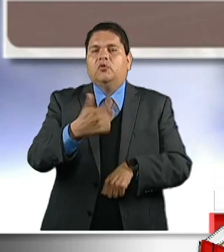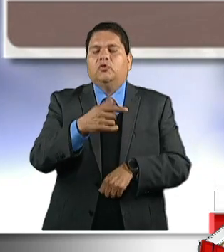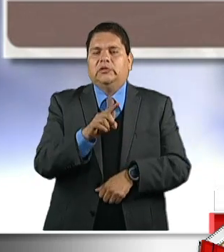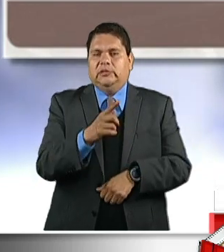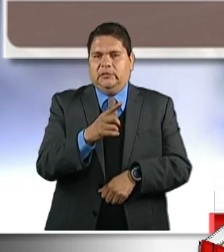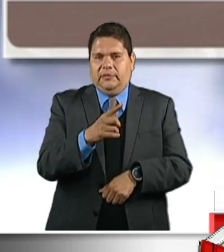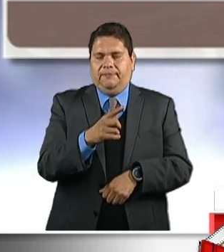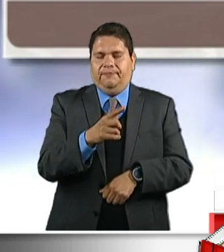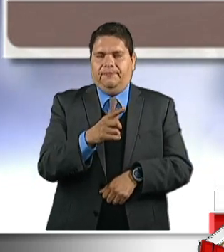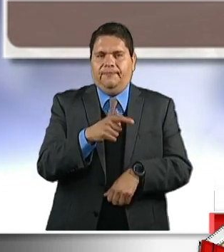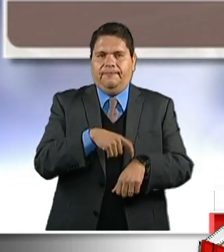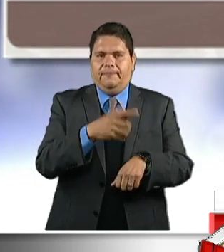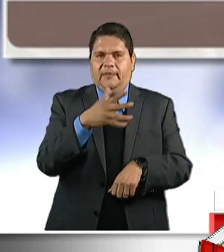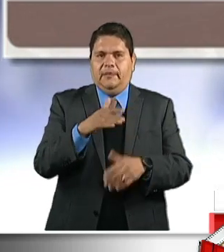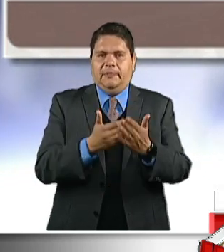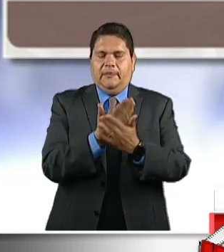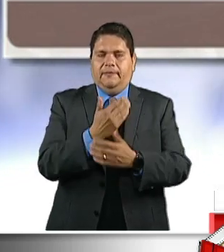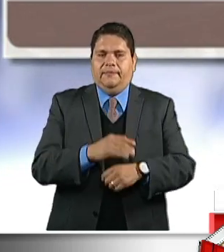a las 10 horas